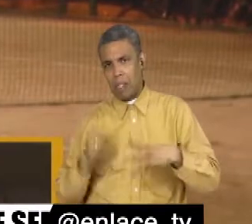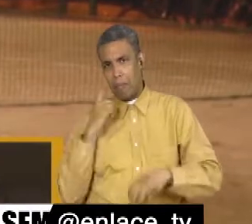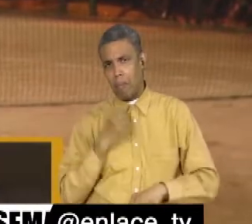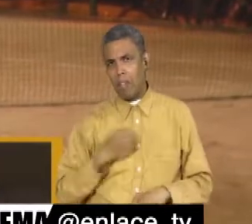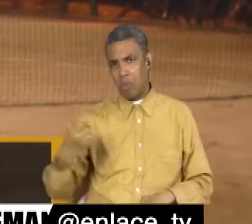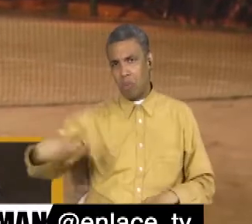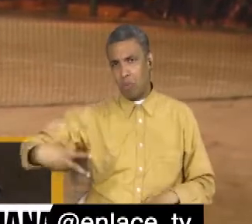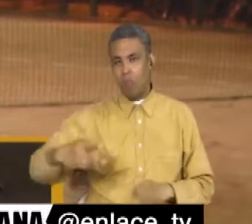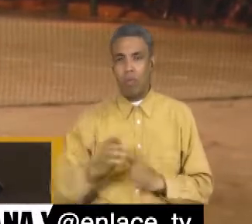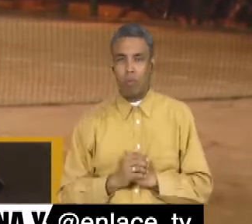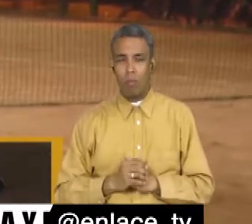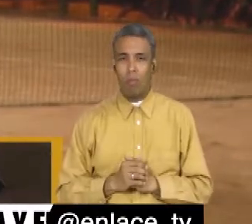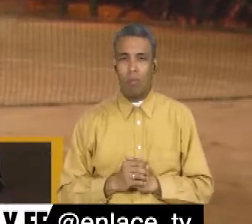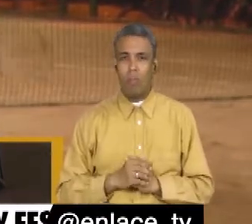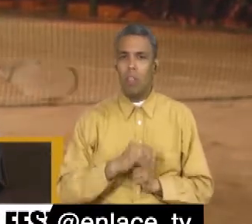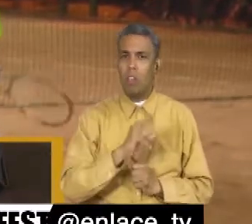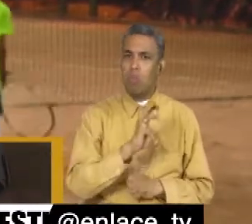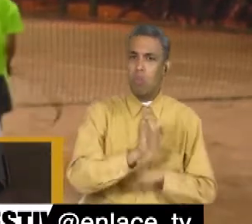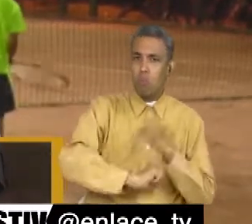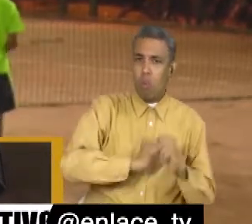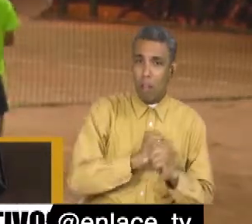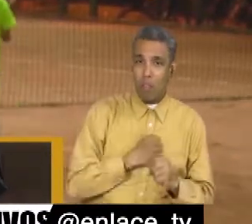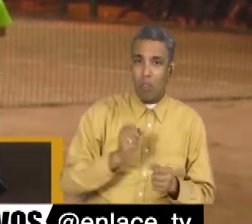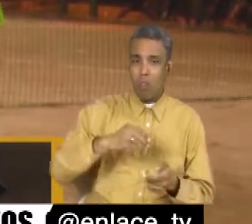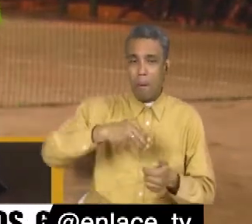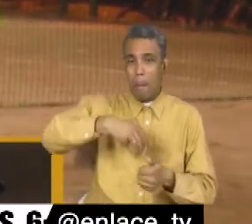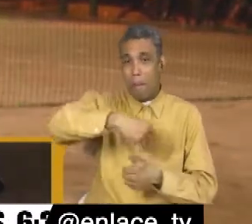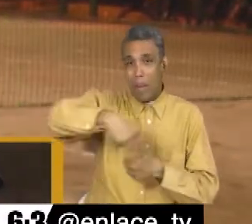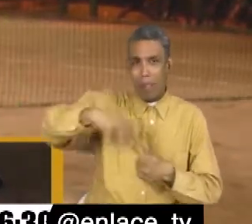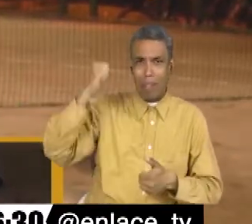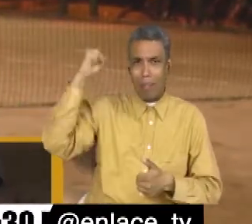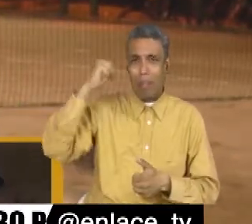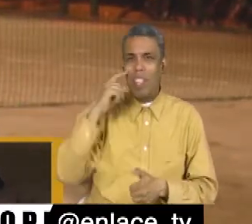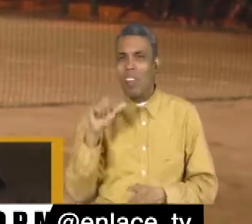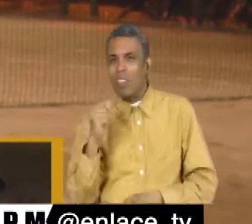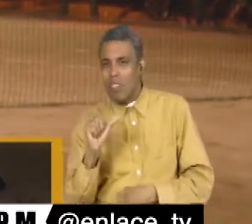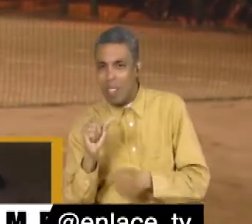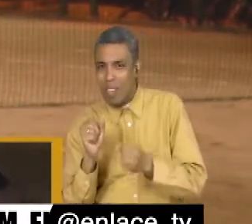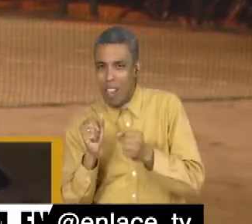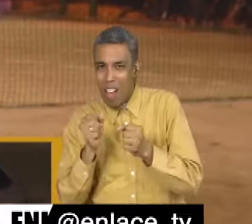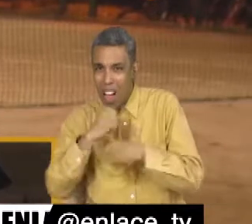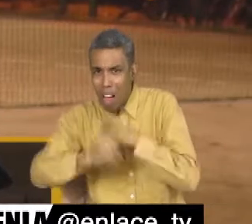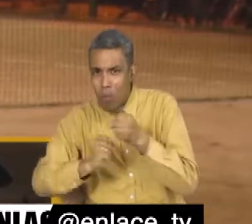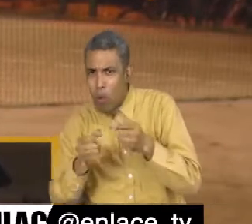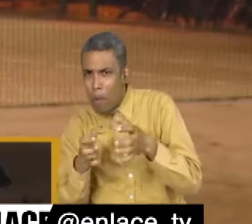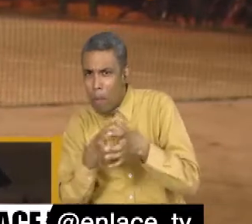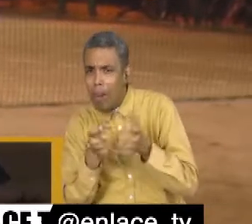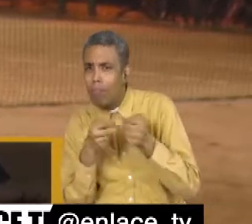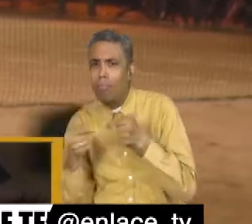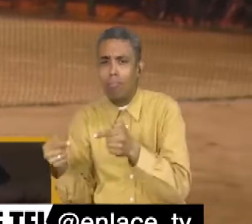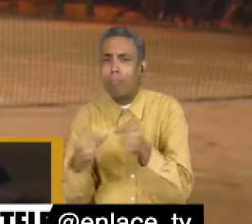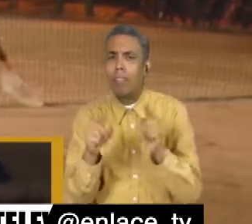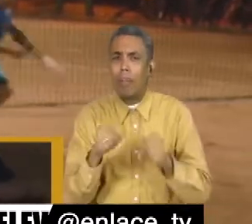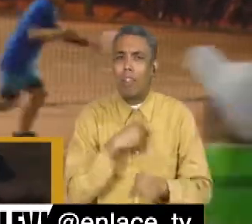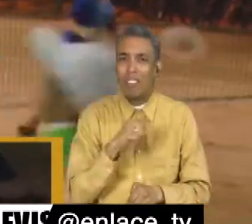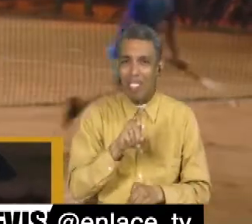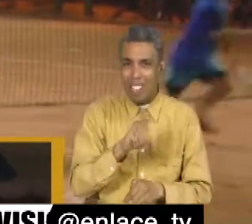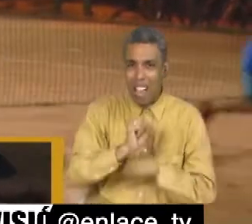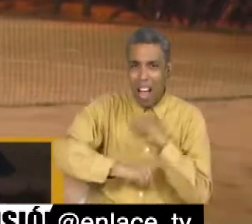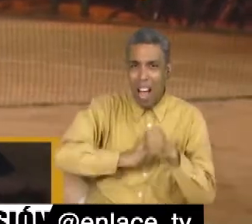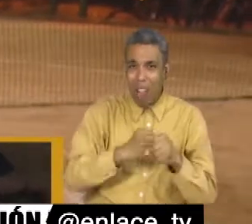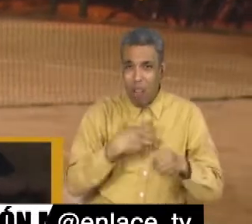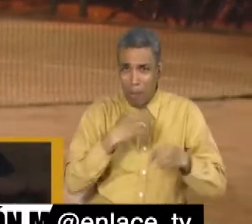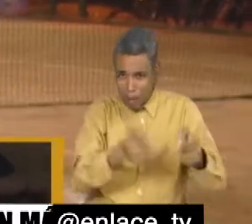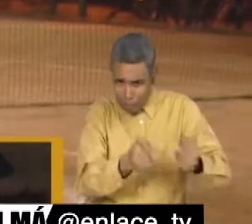el dominio del Club Miramar Barranca Bermeja y también en 10 años. Y en la categoría 6 también. Dominio total. Este es